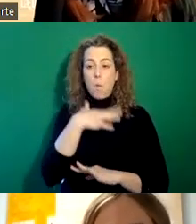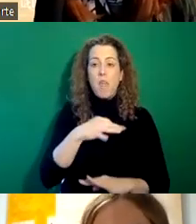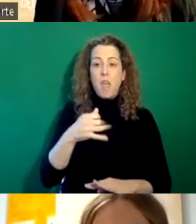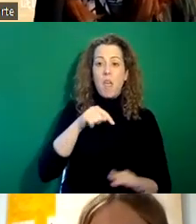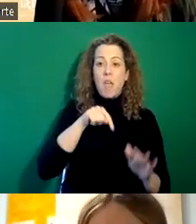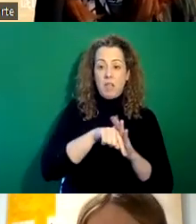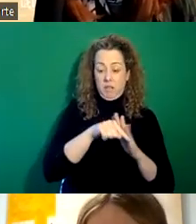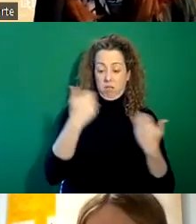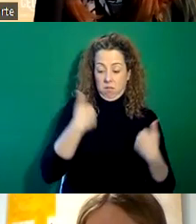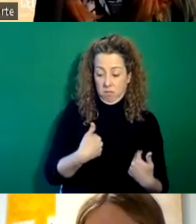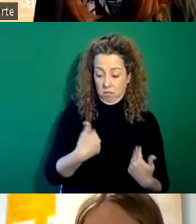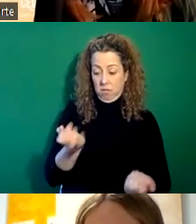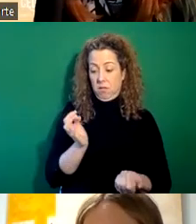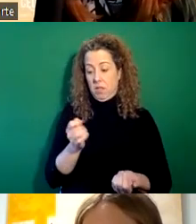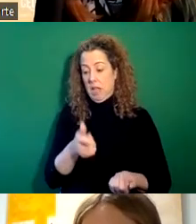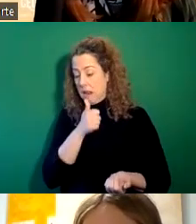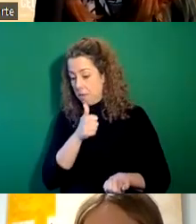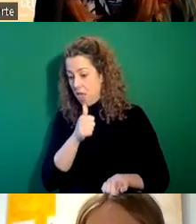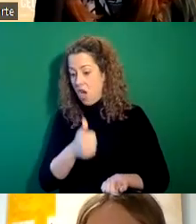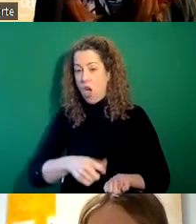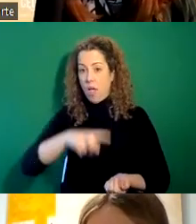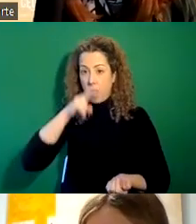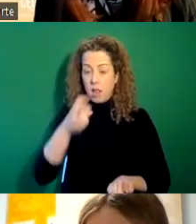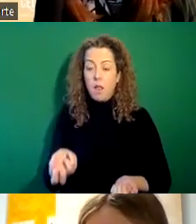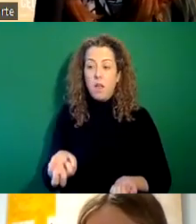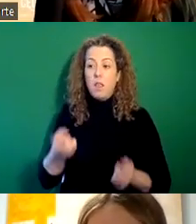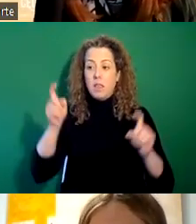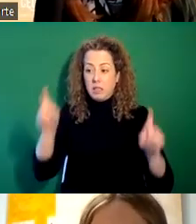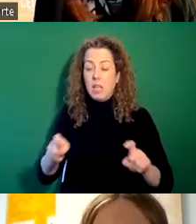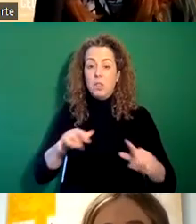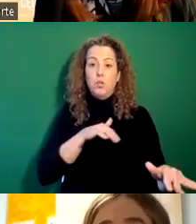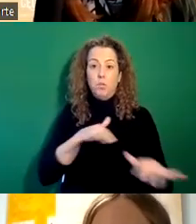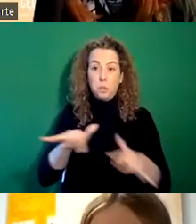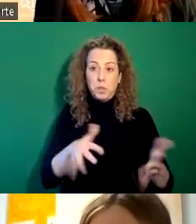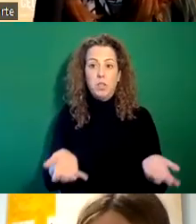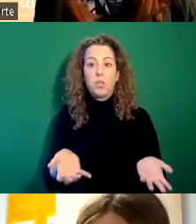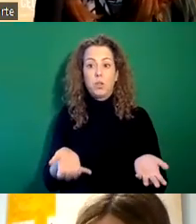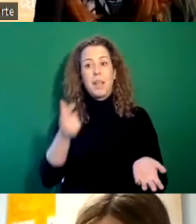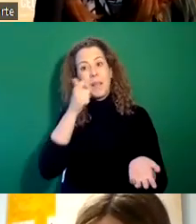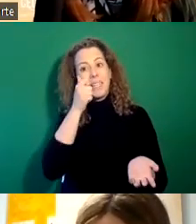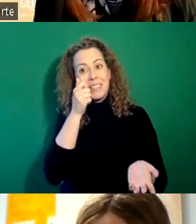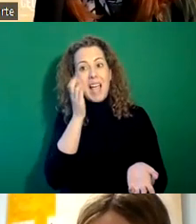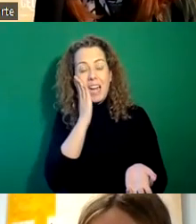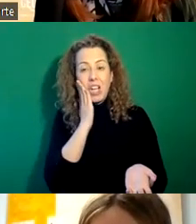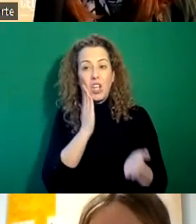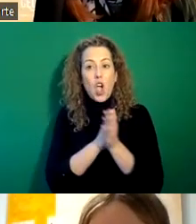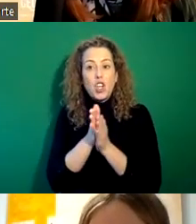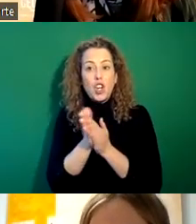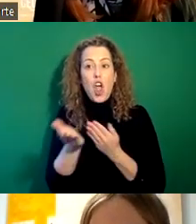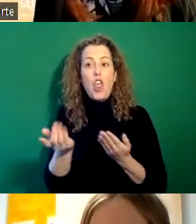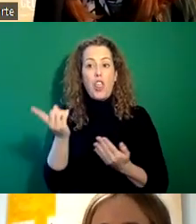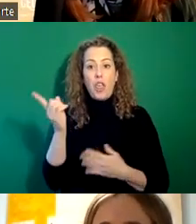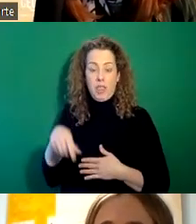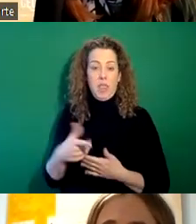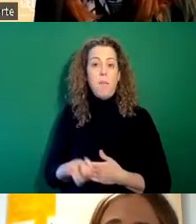decía, de alimentación, hidratación, descanso, movimiento, cariño, roce. Quizás